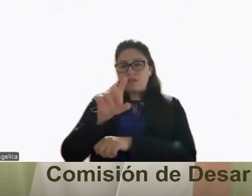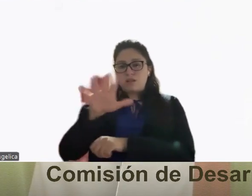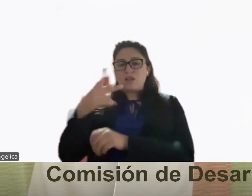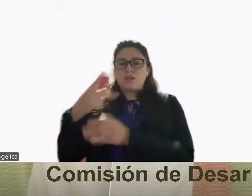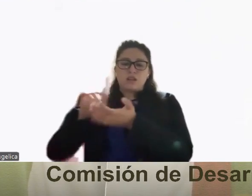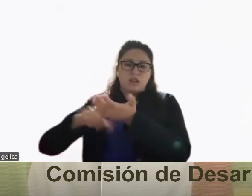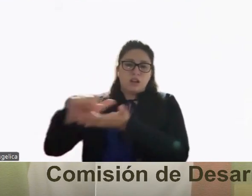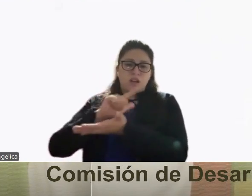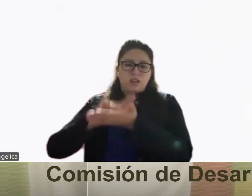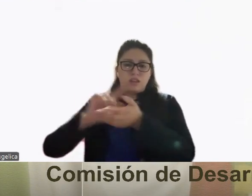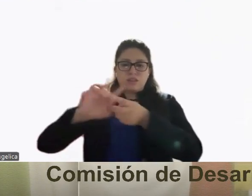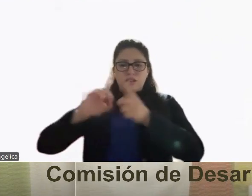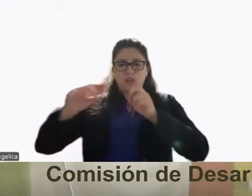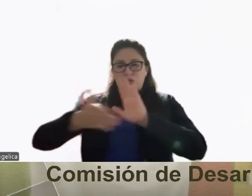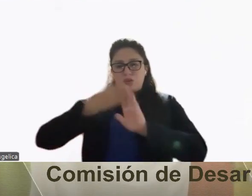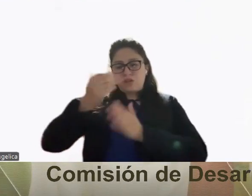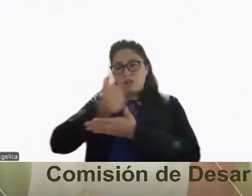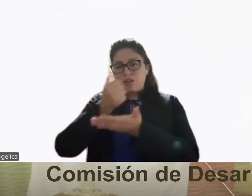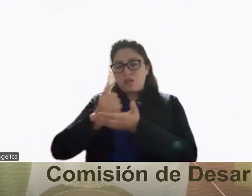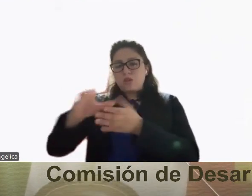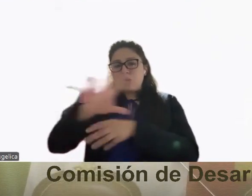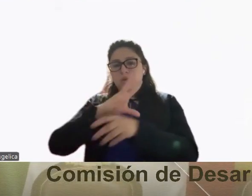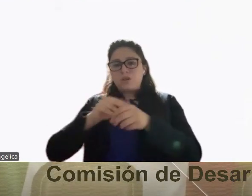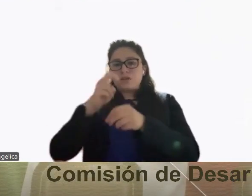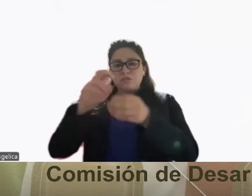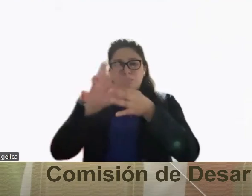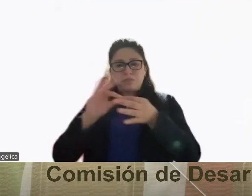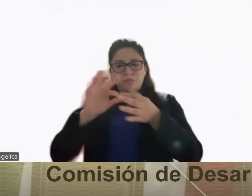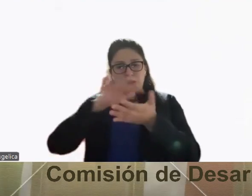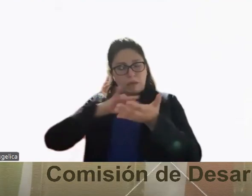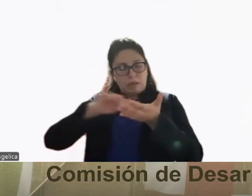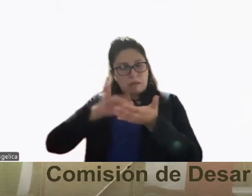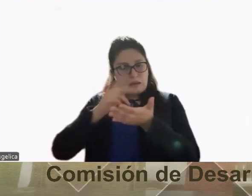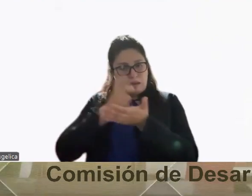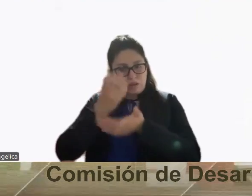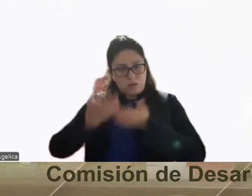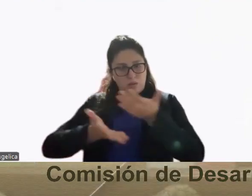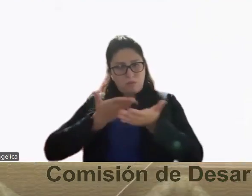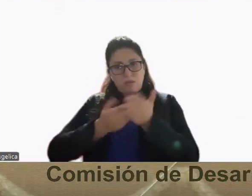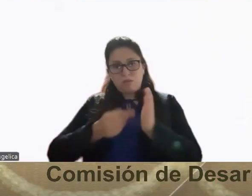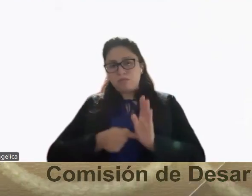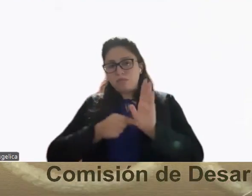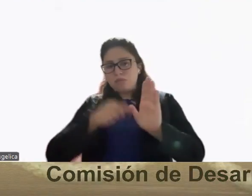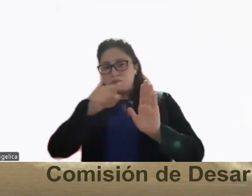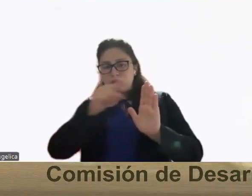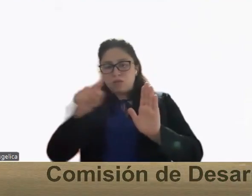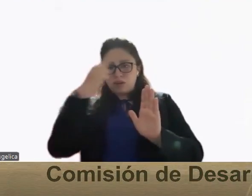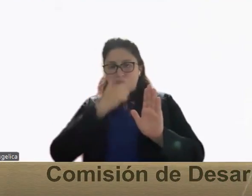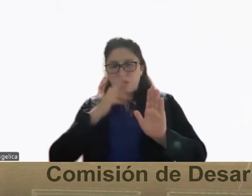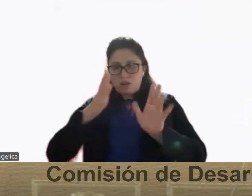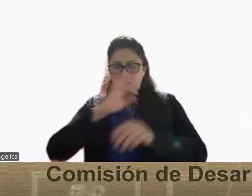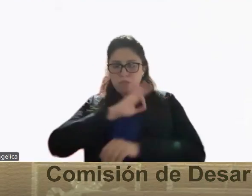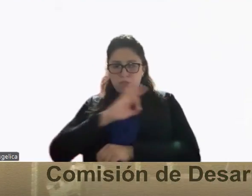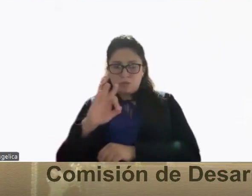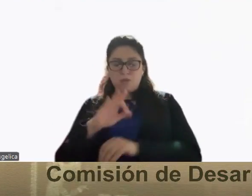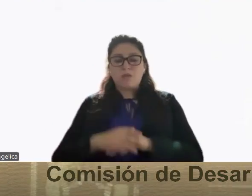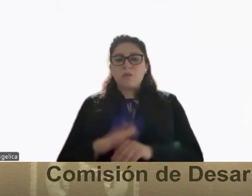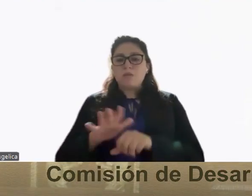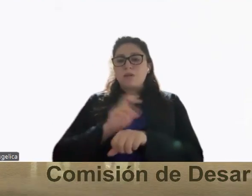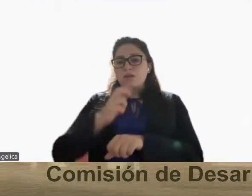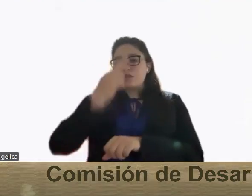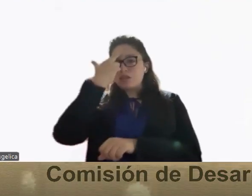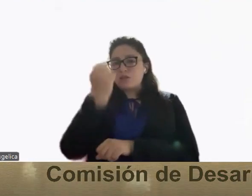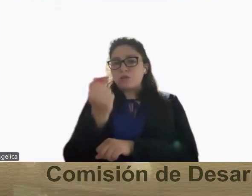Desarrollo Urbano, precisión que quedó desarrollada en el cuerpo del proyecto que se dictamina y está puesto a su consideración, por el motivo por el cual no se consideró